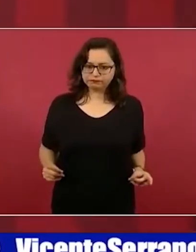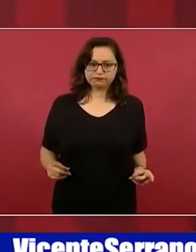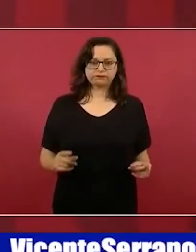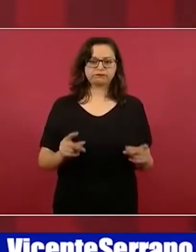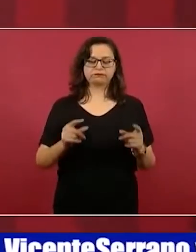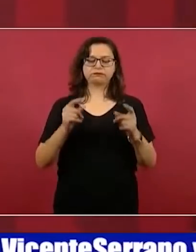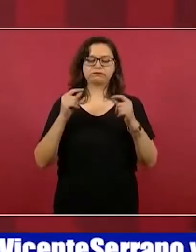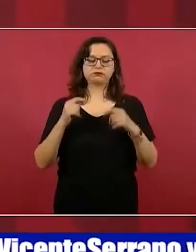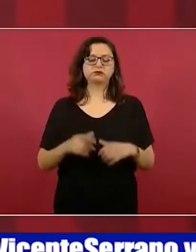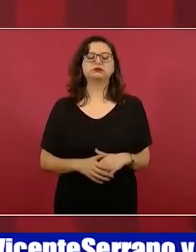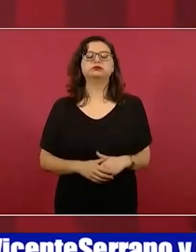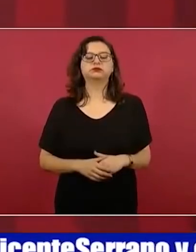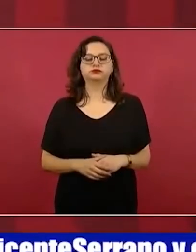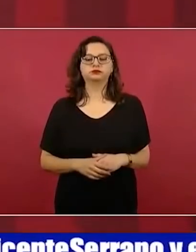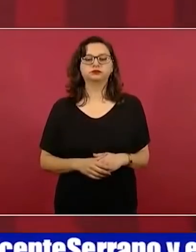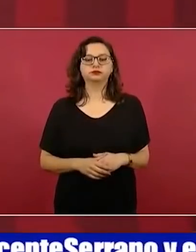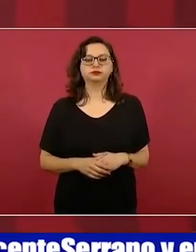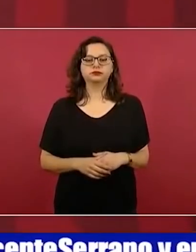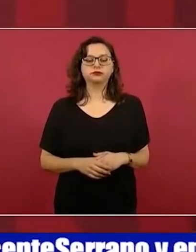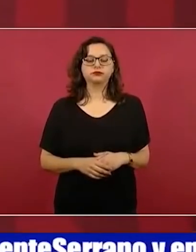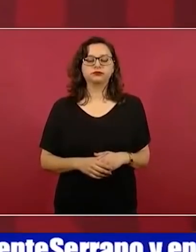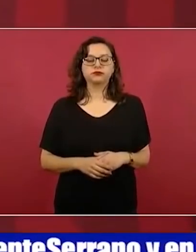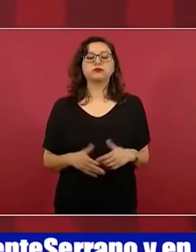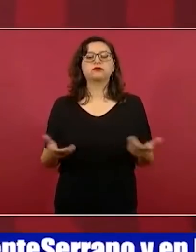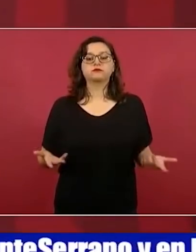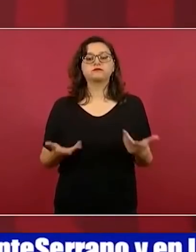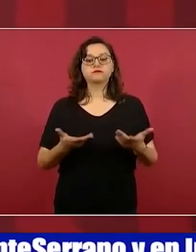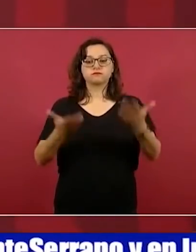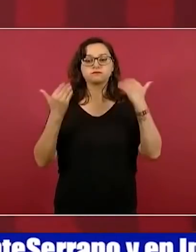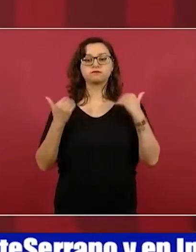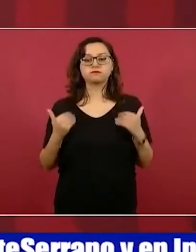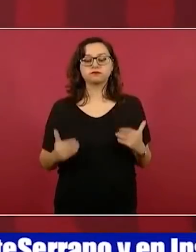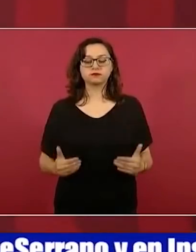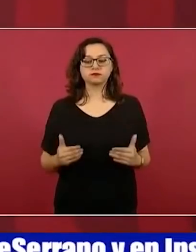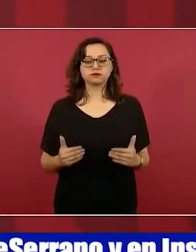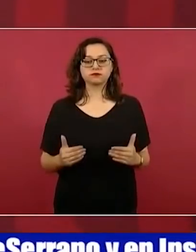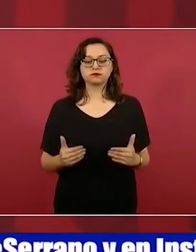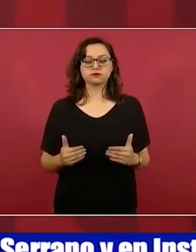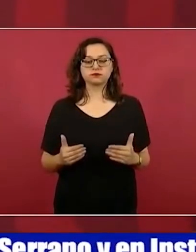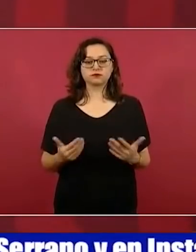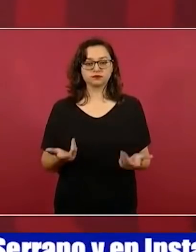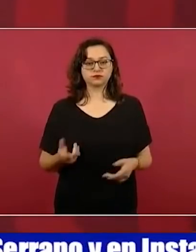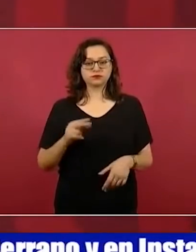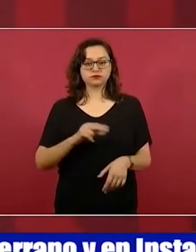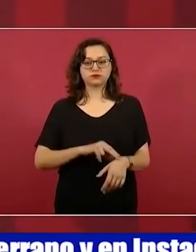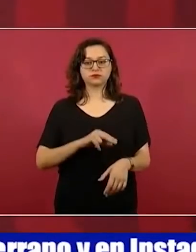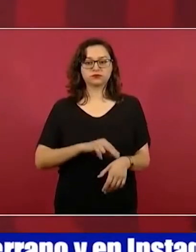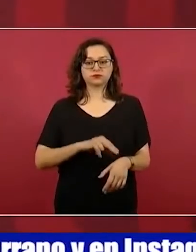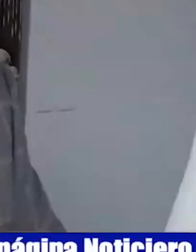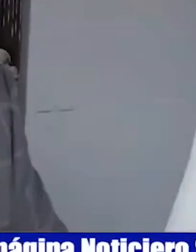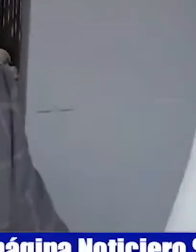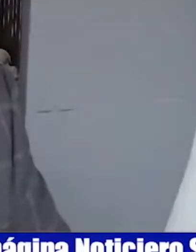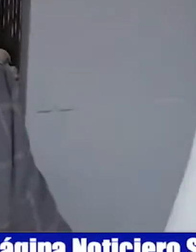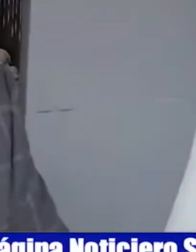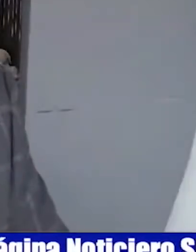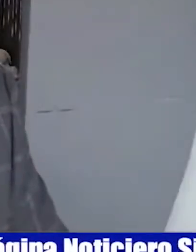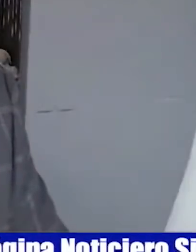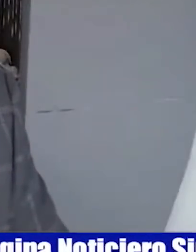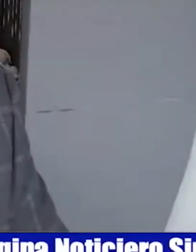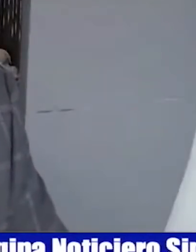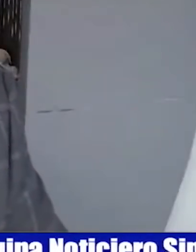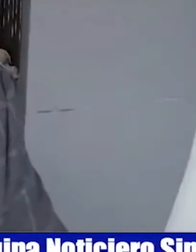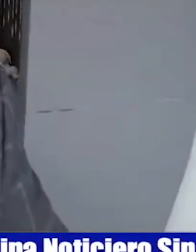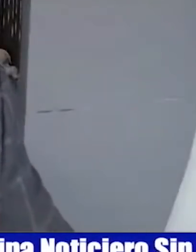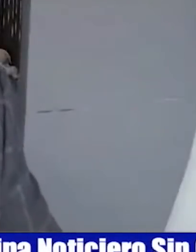voz cantante y puede lesionar nuestras aspiraciones, como ya lo hizo en 2018 y que les arrebató la presidencia